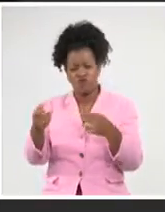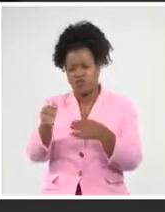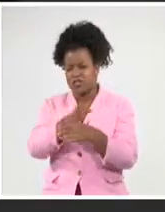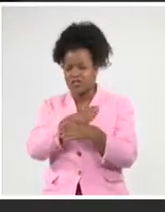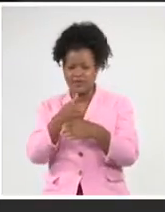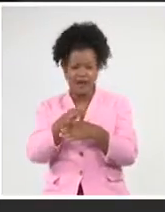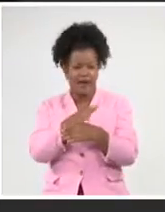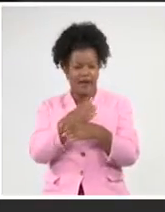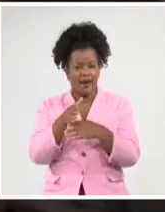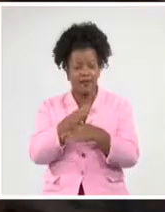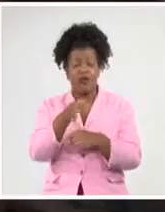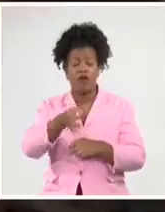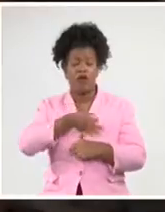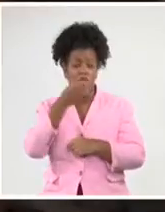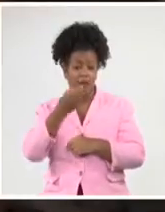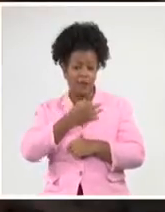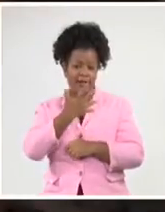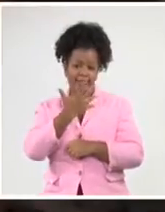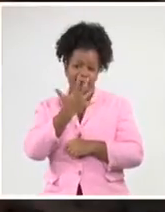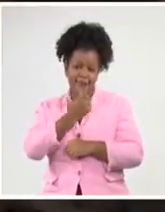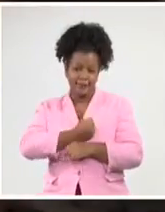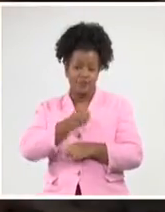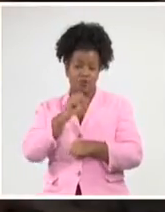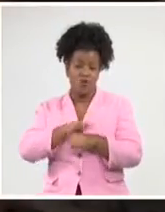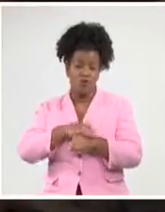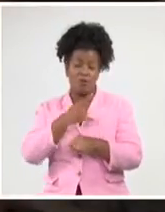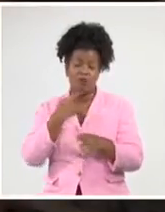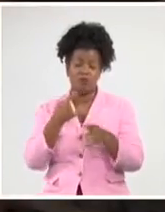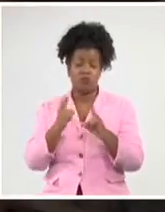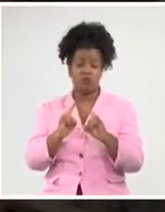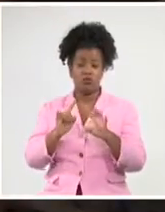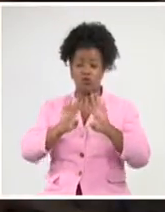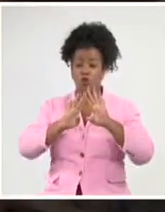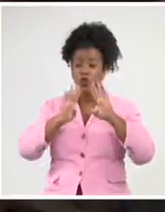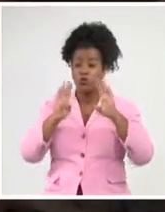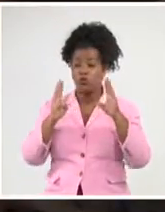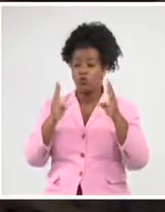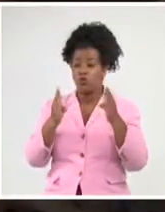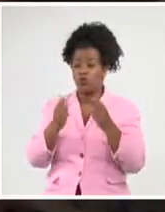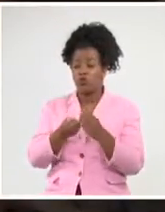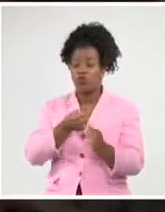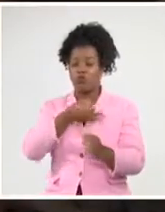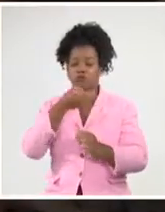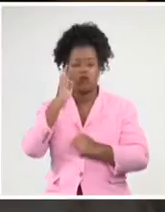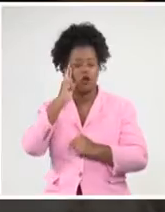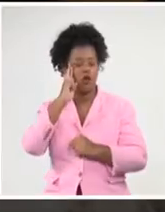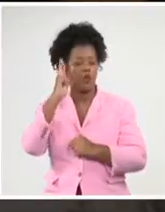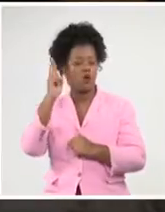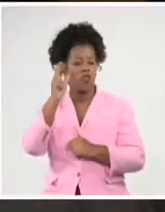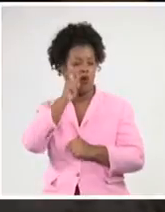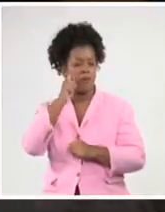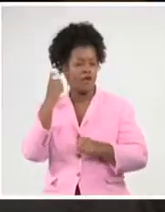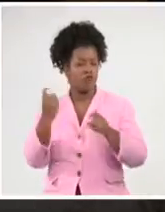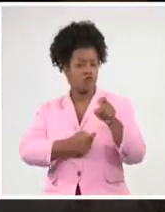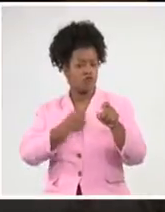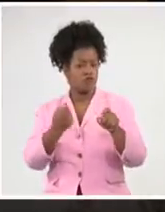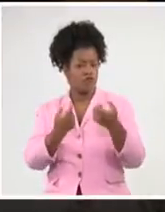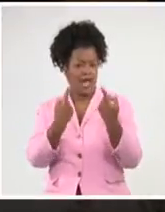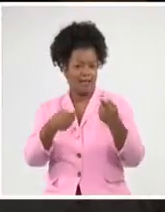Aquino, así como la cadena Telesur. Todas y cada una de estas publicaciones recuerdan al Adalberto luchador,